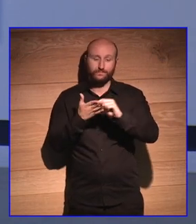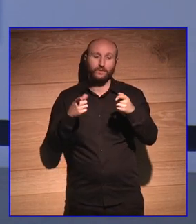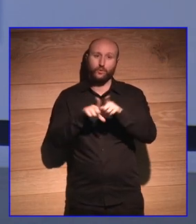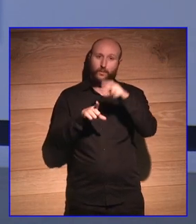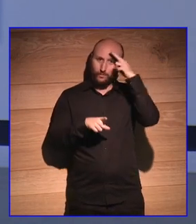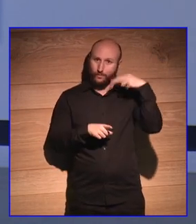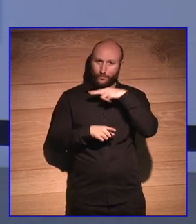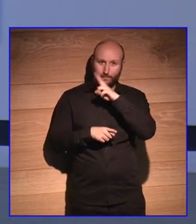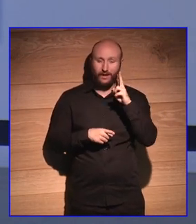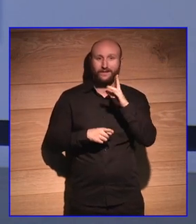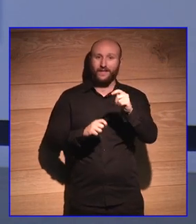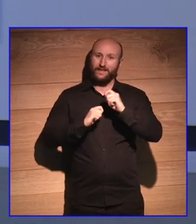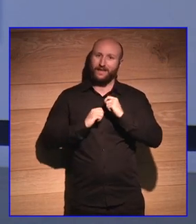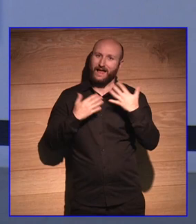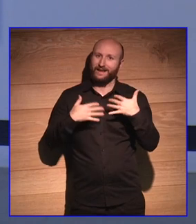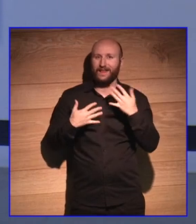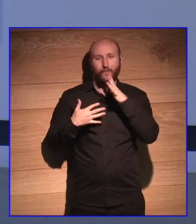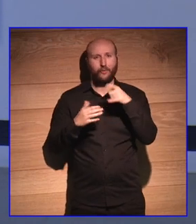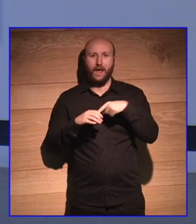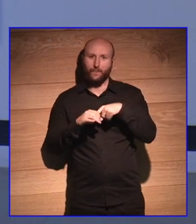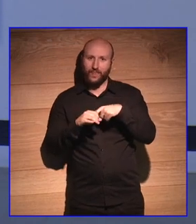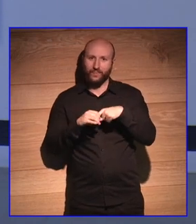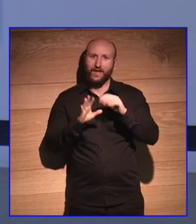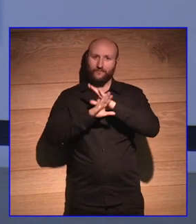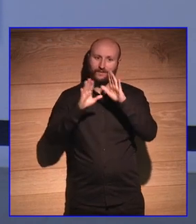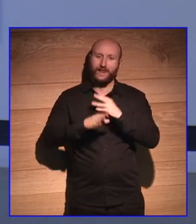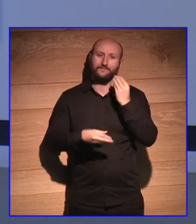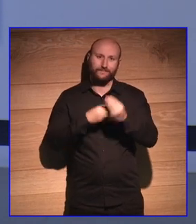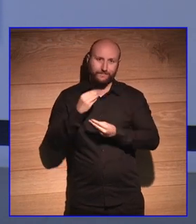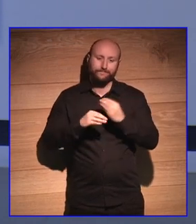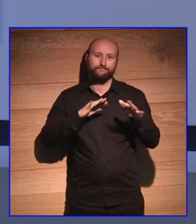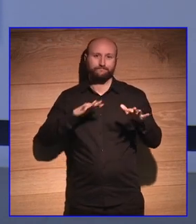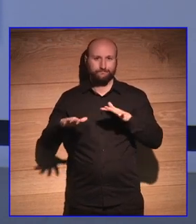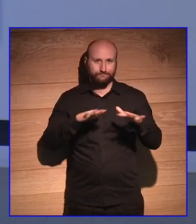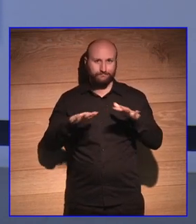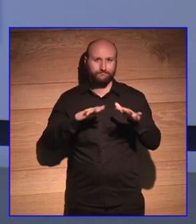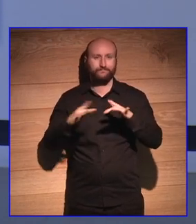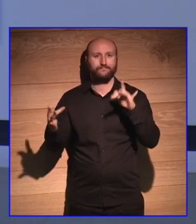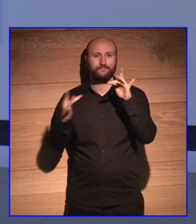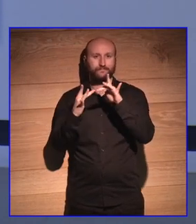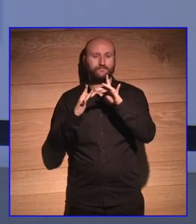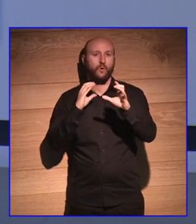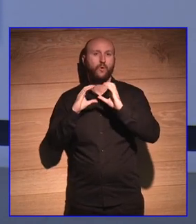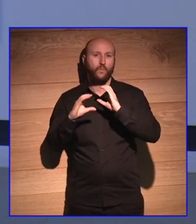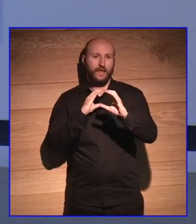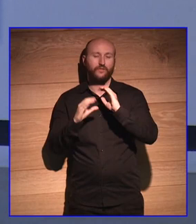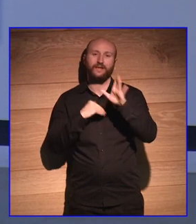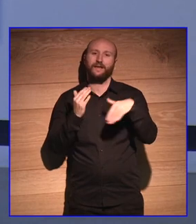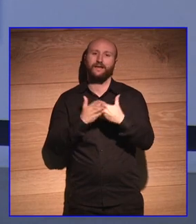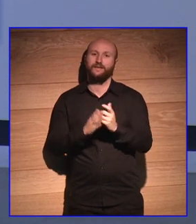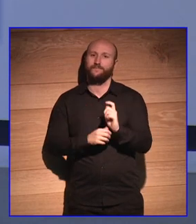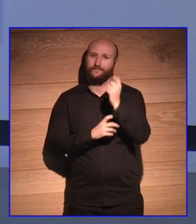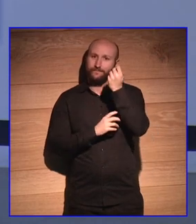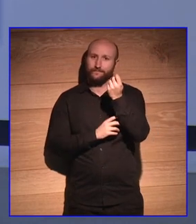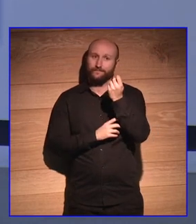tras la alegría por la obtención de la plaza realizaron una serie de movimientos contactos comunicaciones para conseguir que de